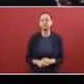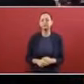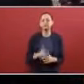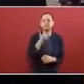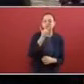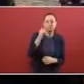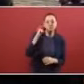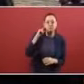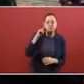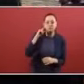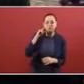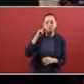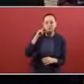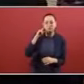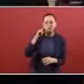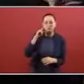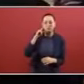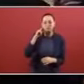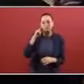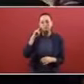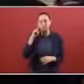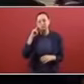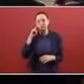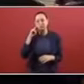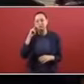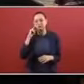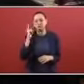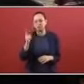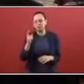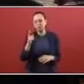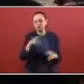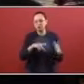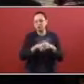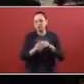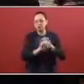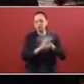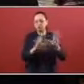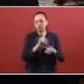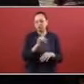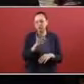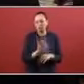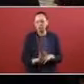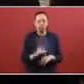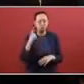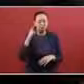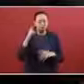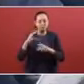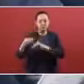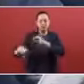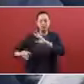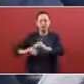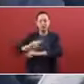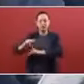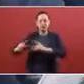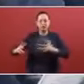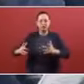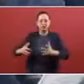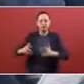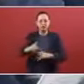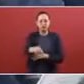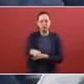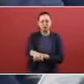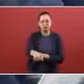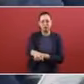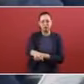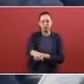¿Perdón? La transparencia total. Está al 100% la transparencia total. Este problema del sistema que usted menciona de que el